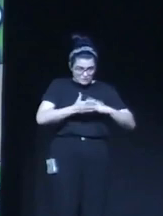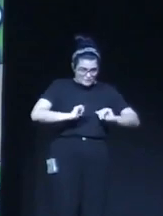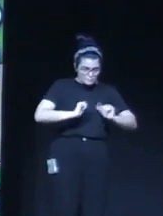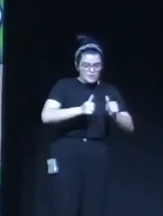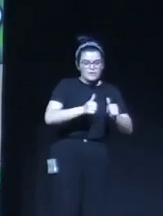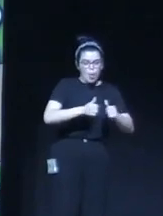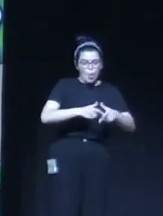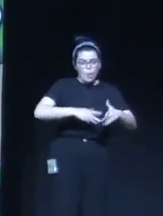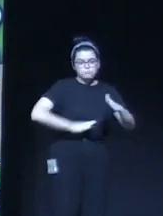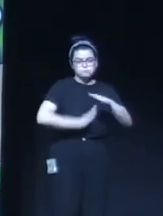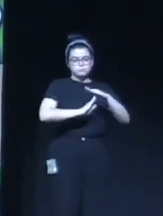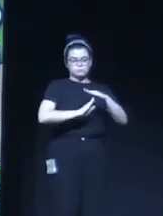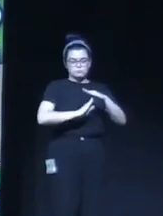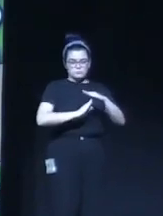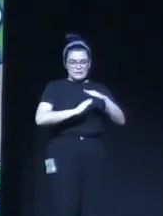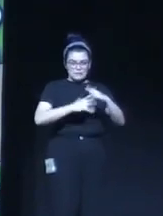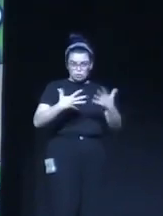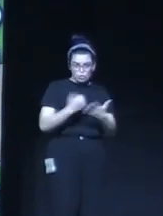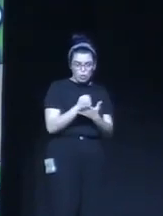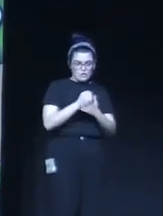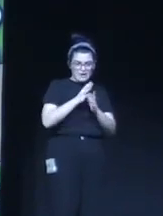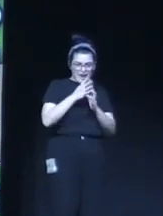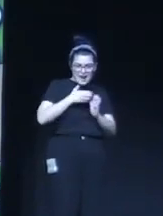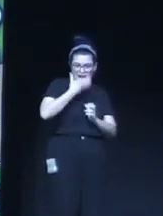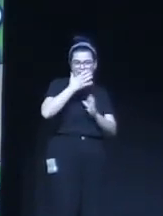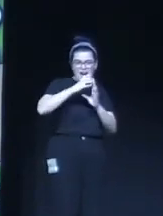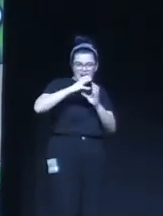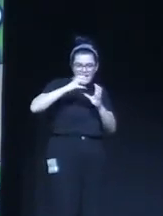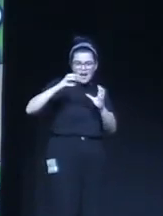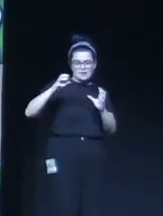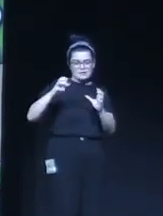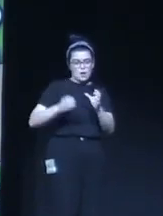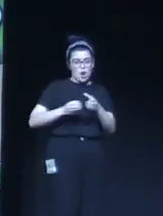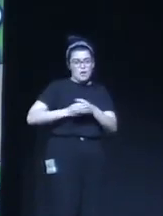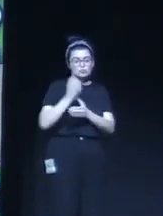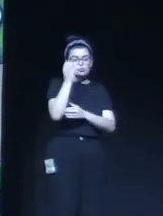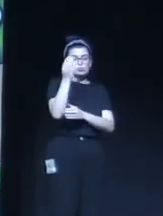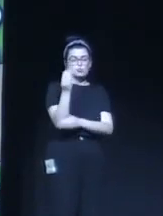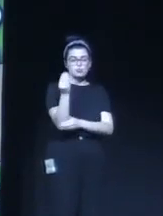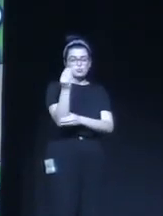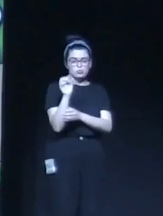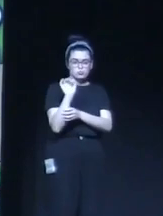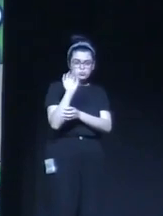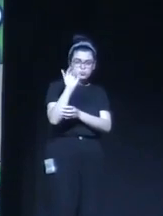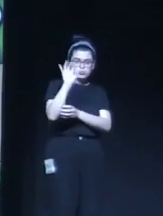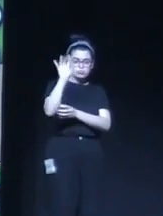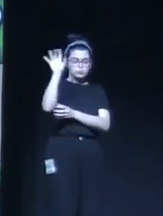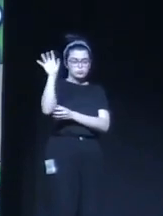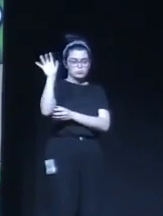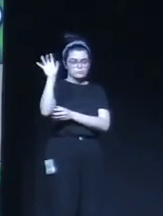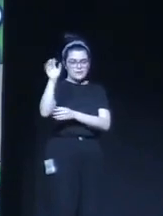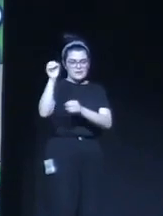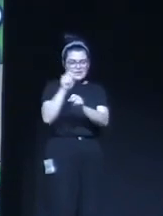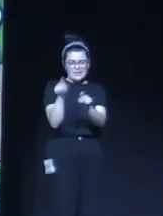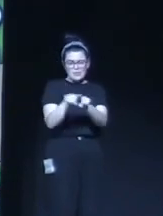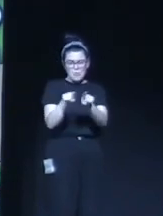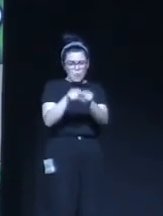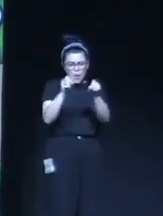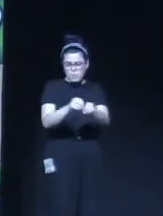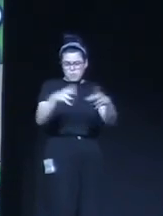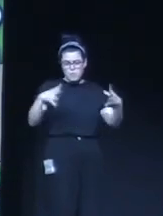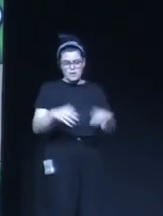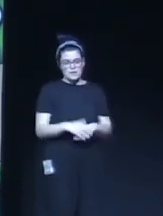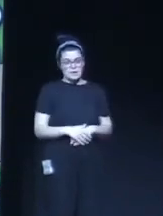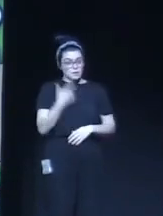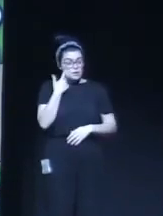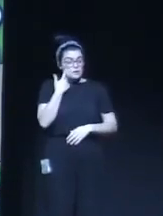hace, todos los excesos de gases los echan por las antorchas esas y salen como bomba. Entonces, las